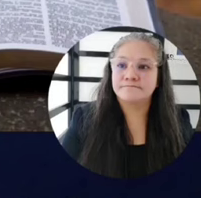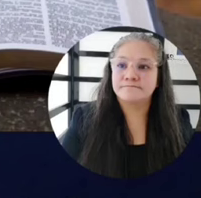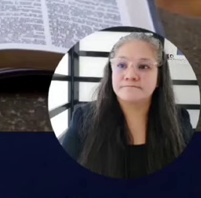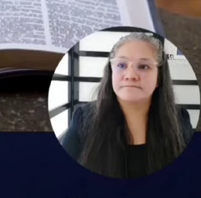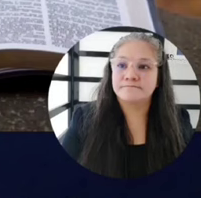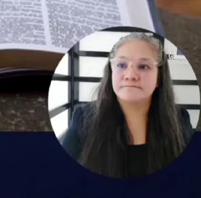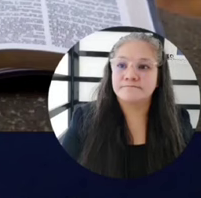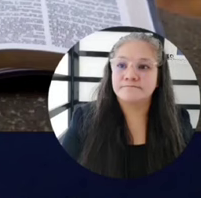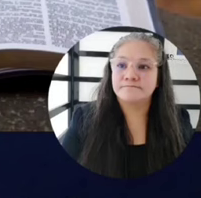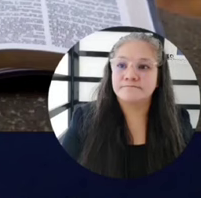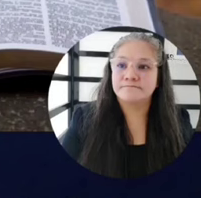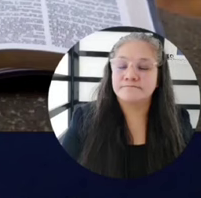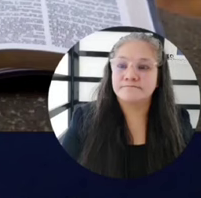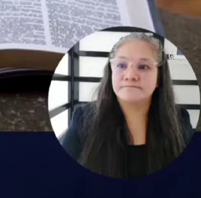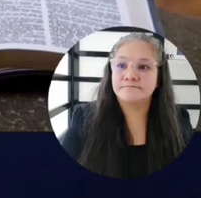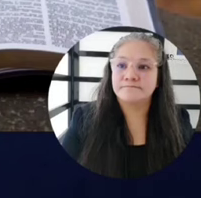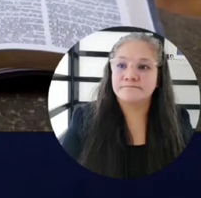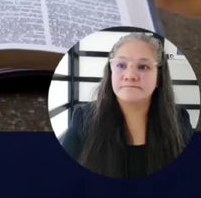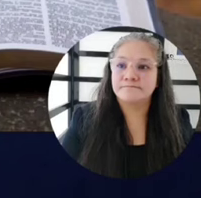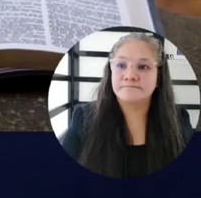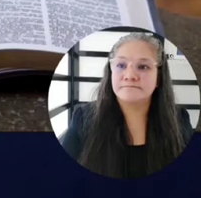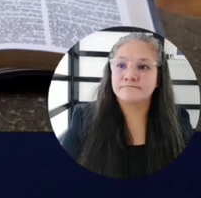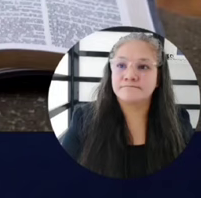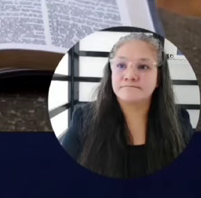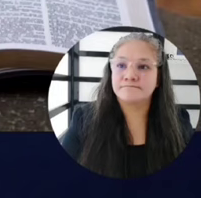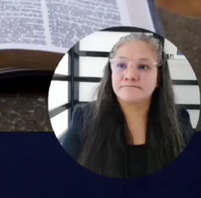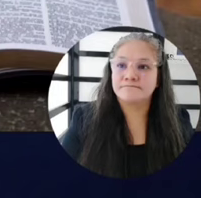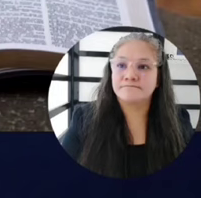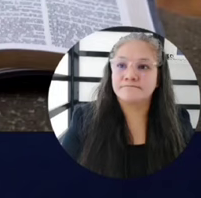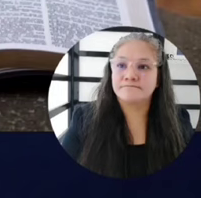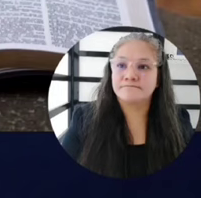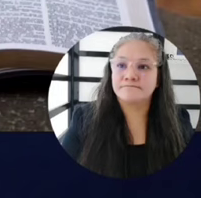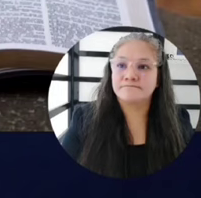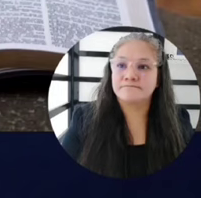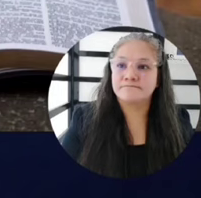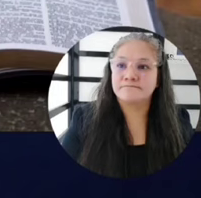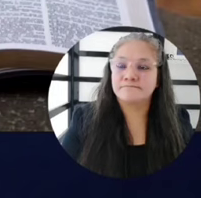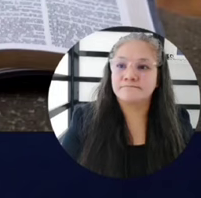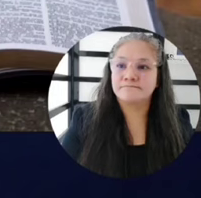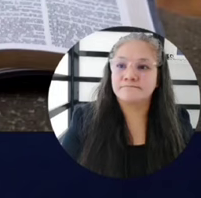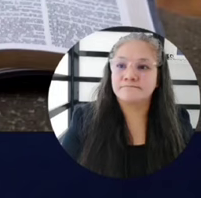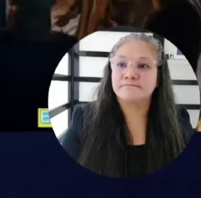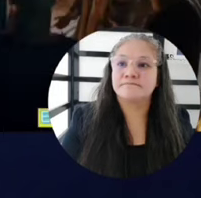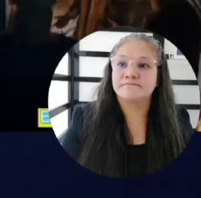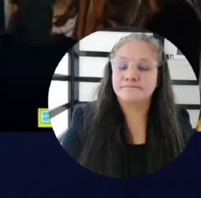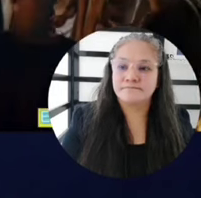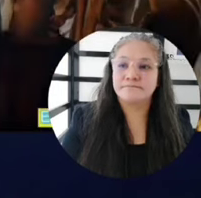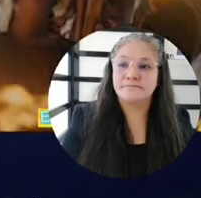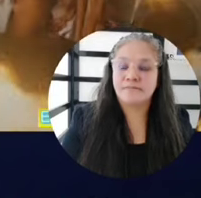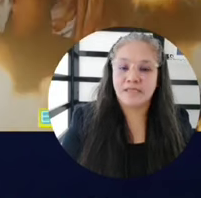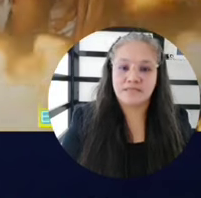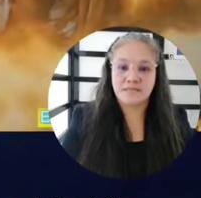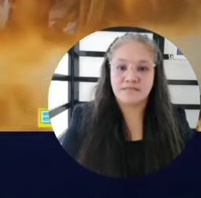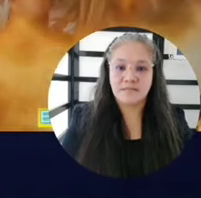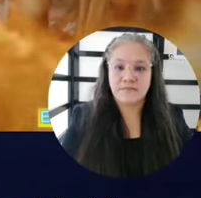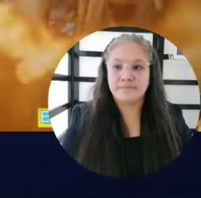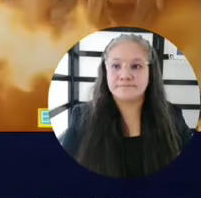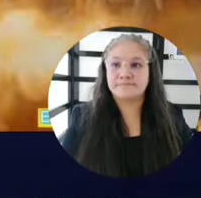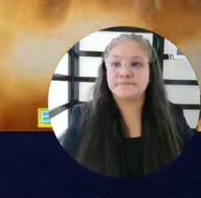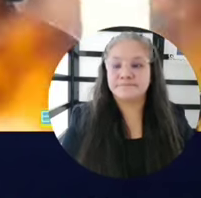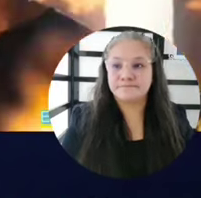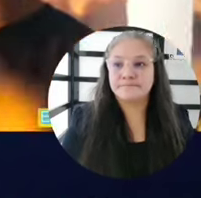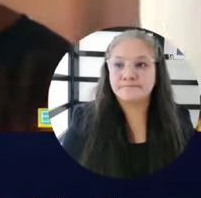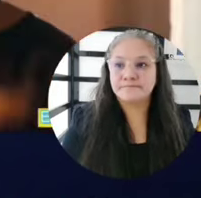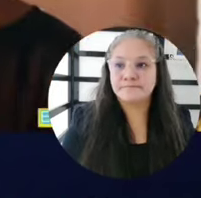pueblo iba entendiendo la palabra. Esa actitud de reverencia, de respeto por la palabra, de interés, la usa el Espíritu Santo